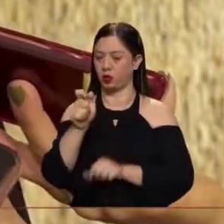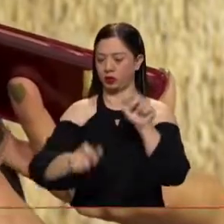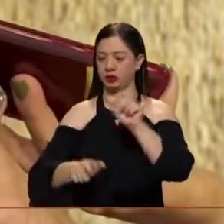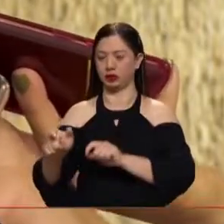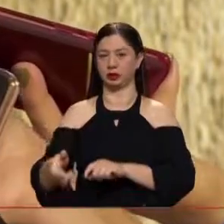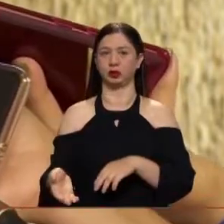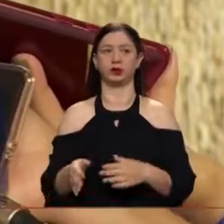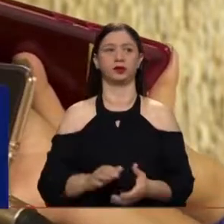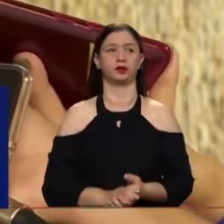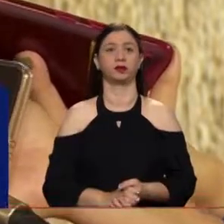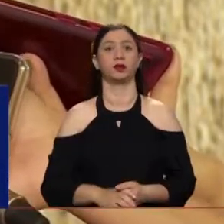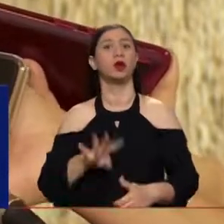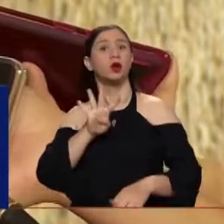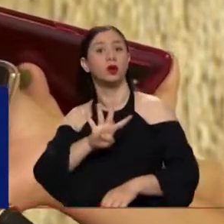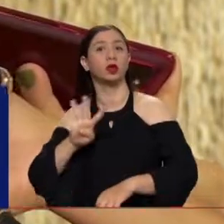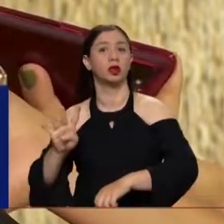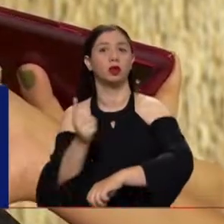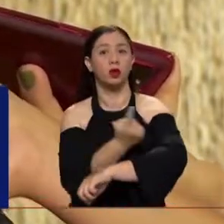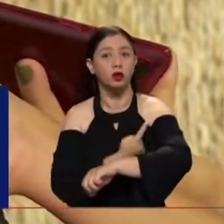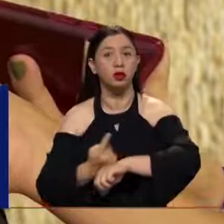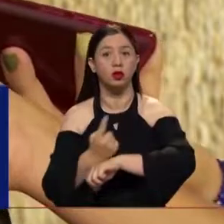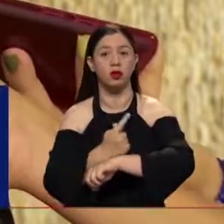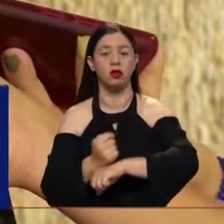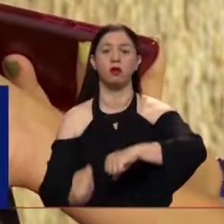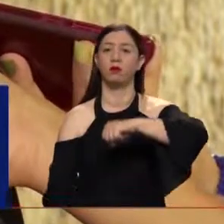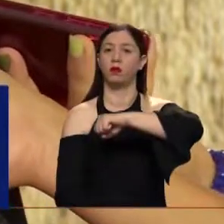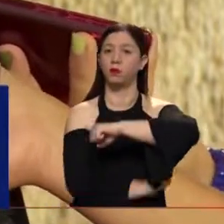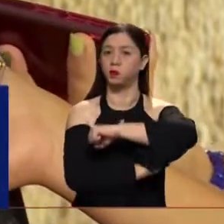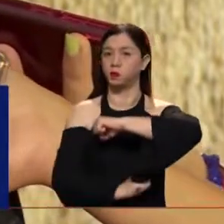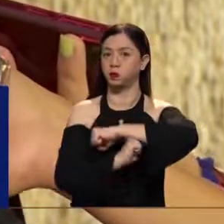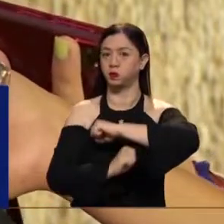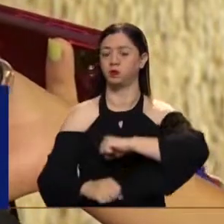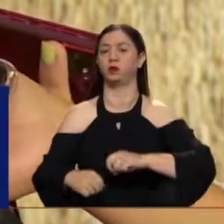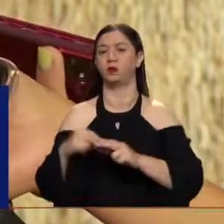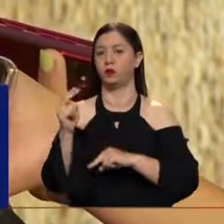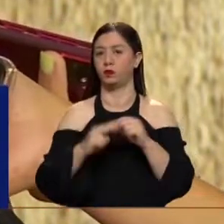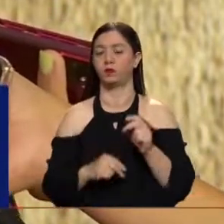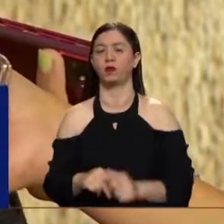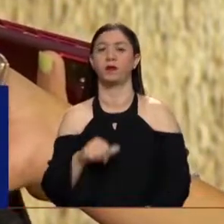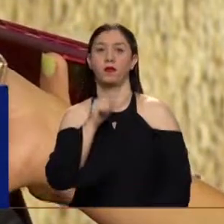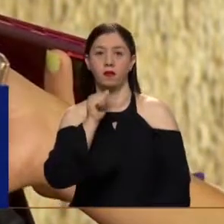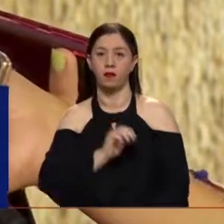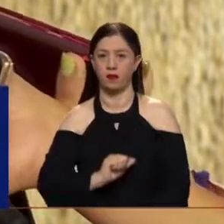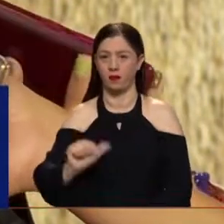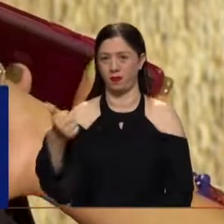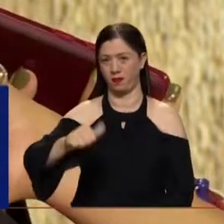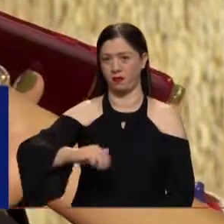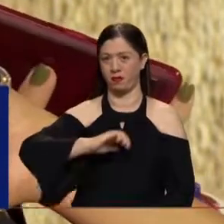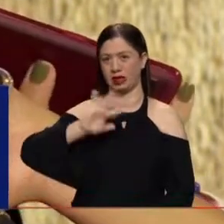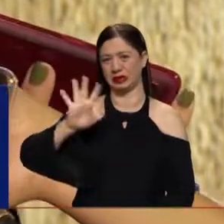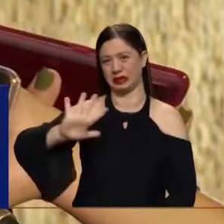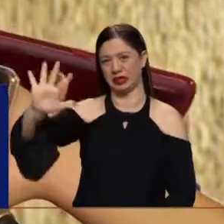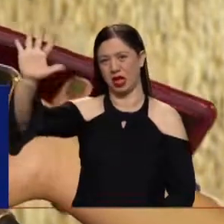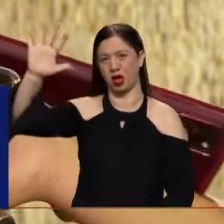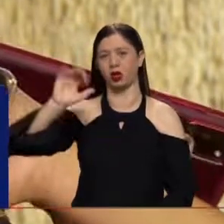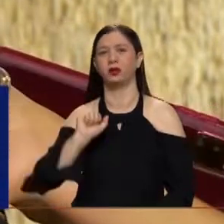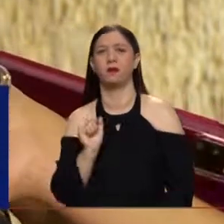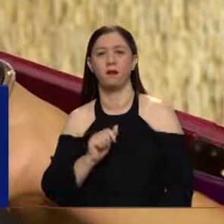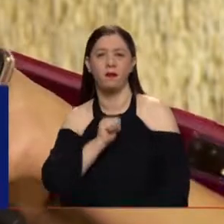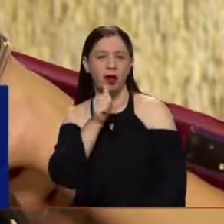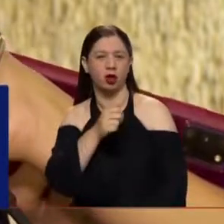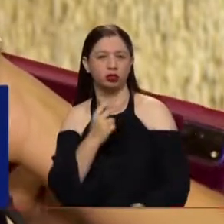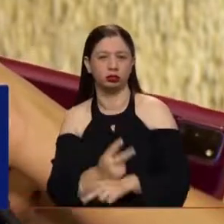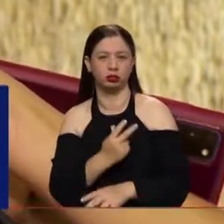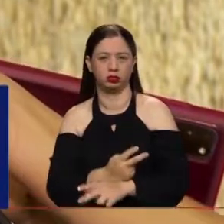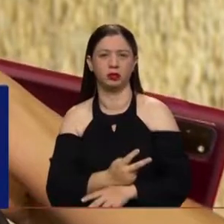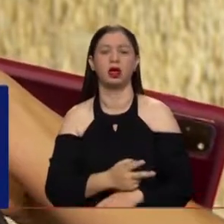tenemos 44 obras desde la parte de infraestructura. Básicamente son las comunas de Ladera, donde más trabajo tenemos.